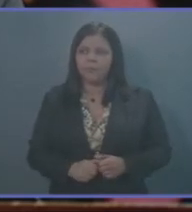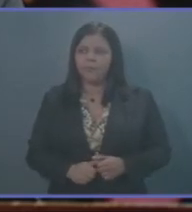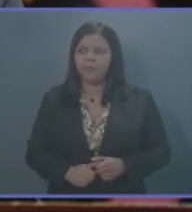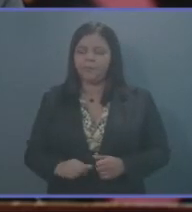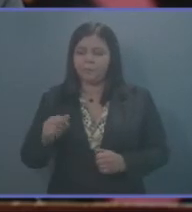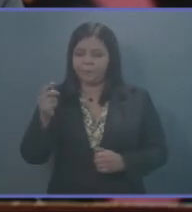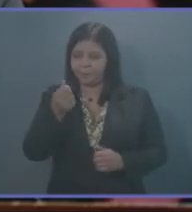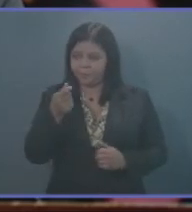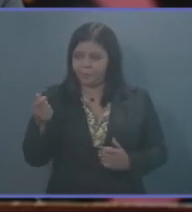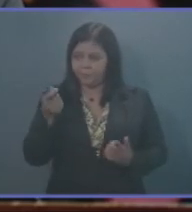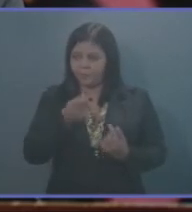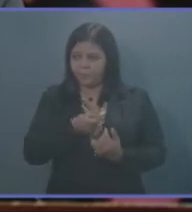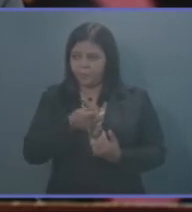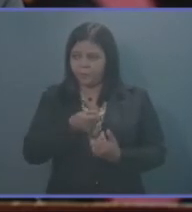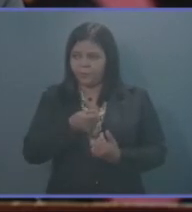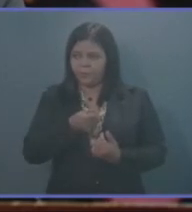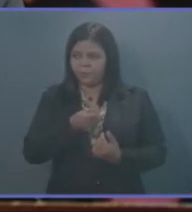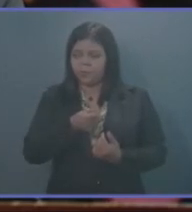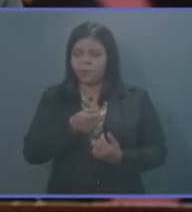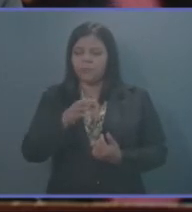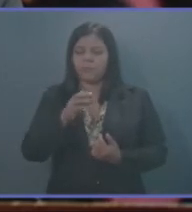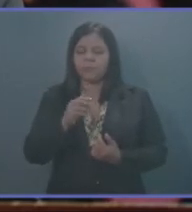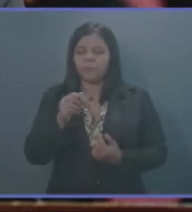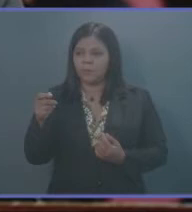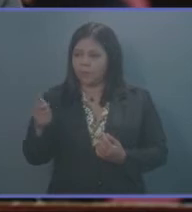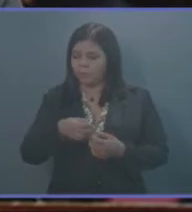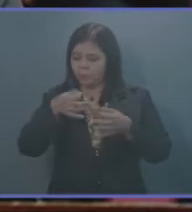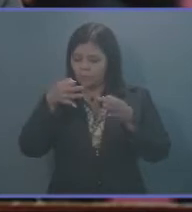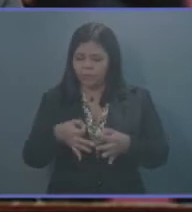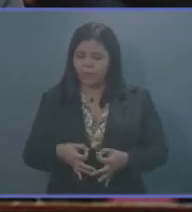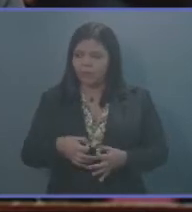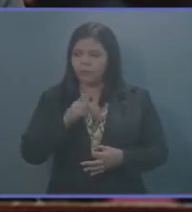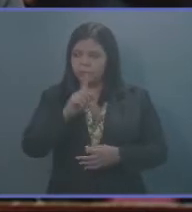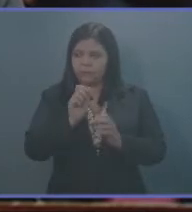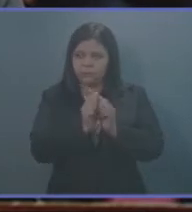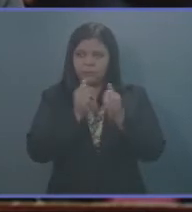Inversiones en activos fijos,